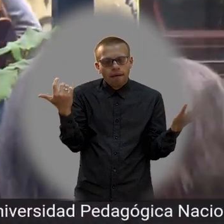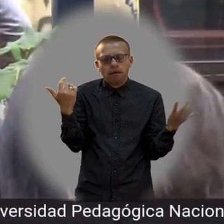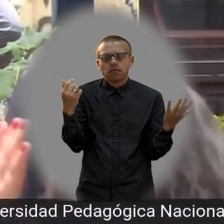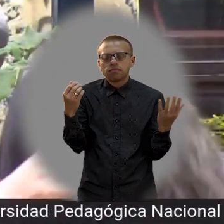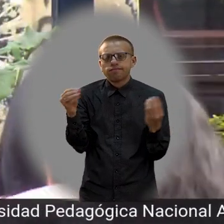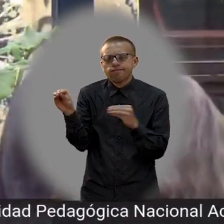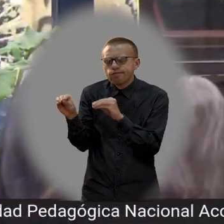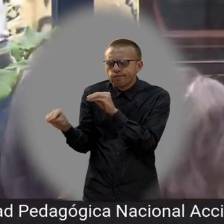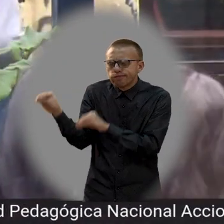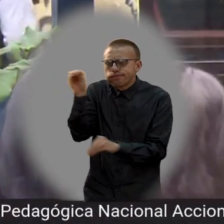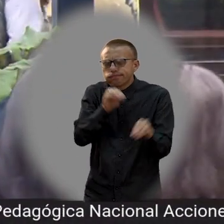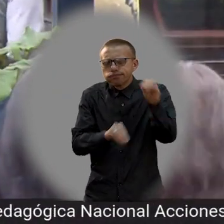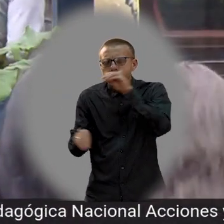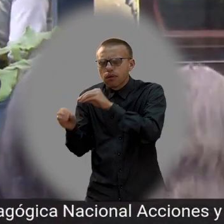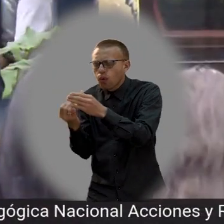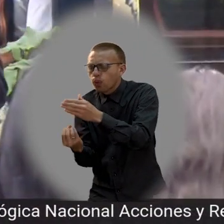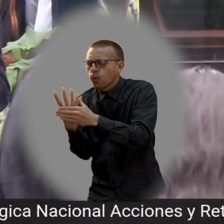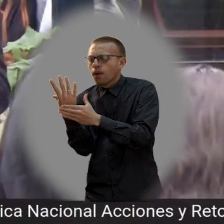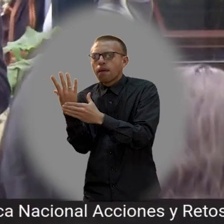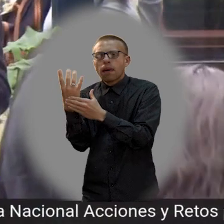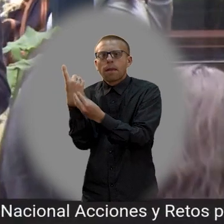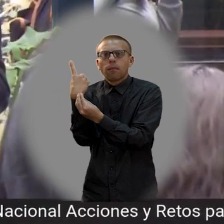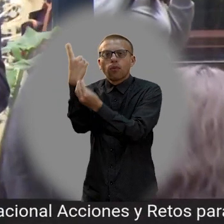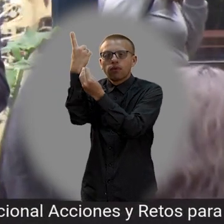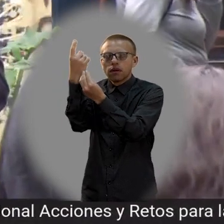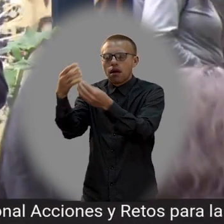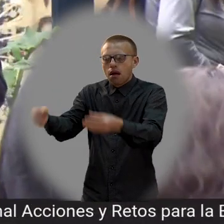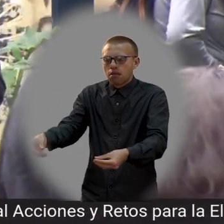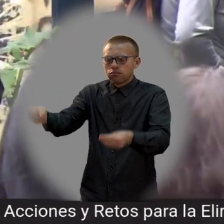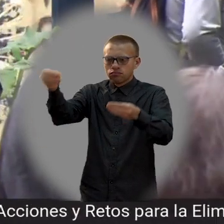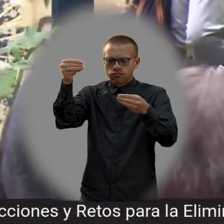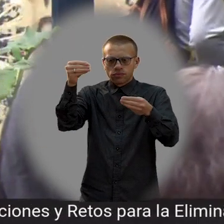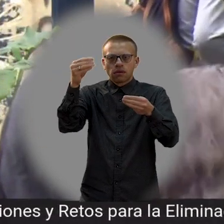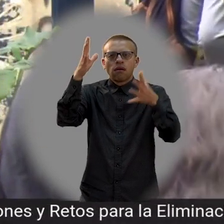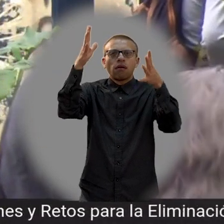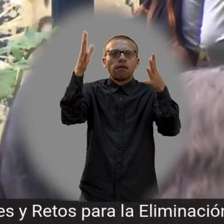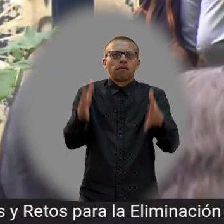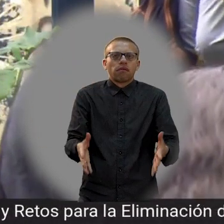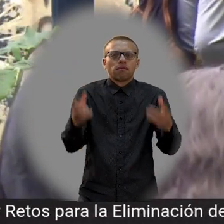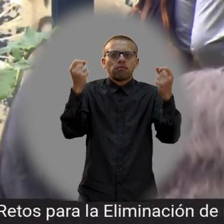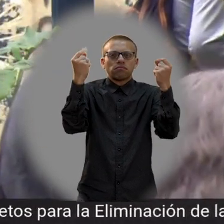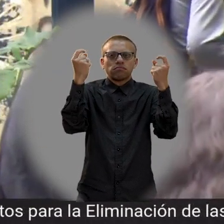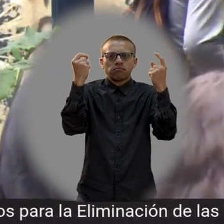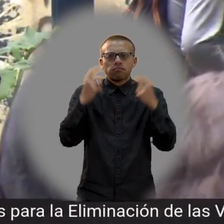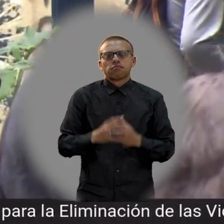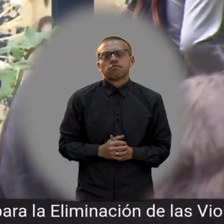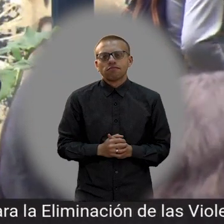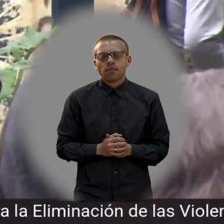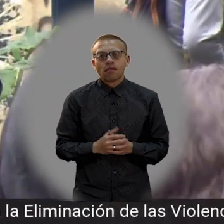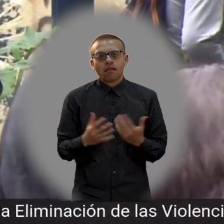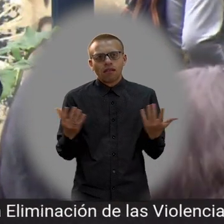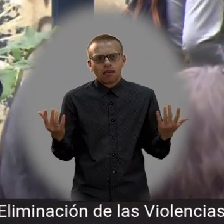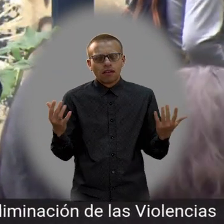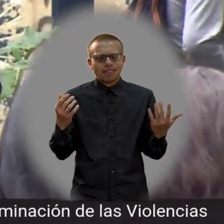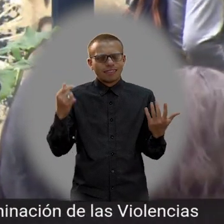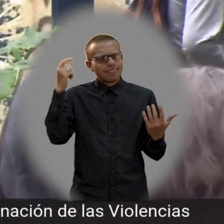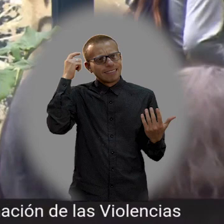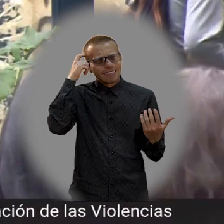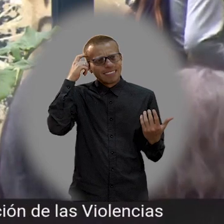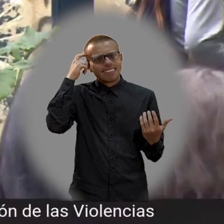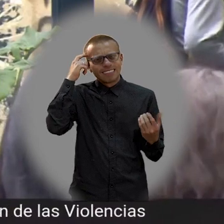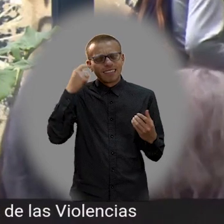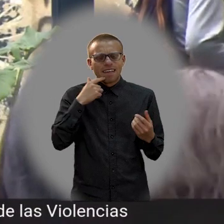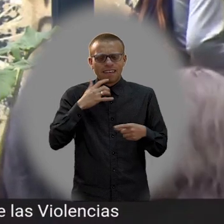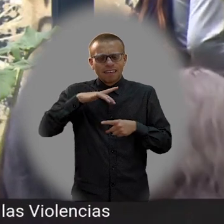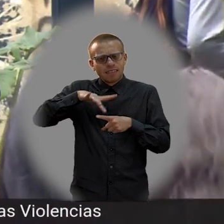llegar a ayudarnos a ver lo complejo de esto y la necesidad de que actuemos en todas las dimensiones. Y